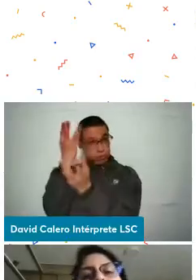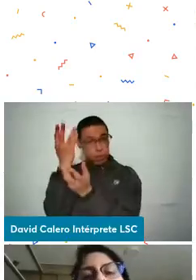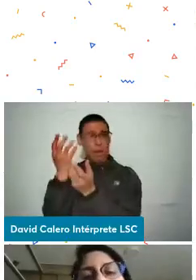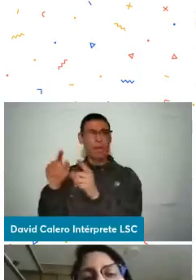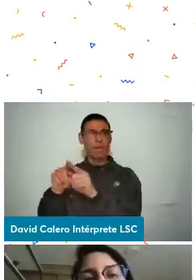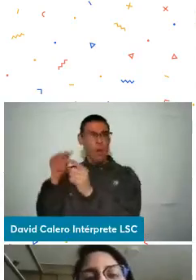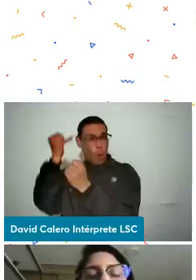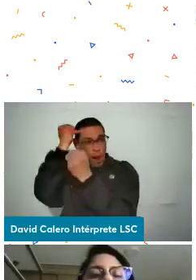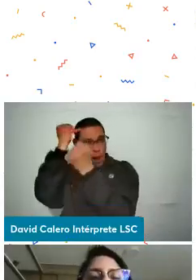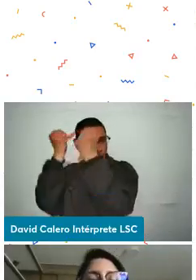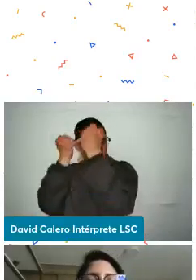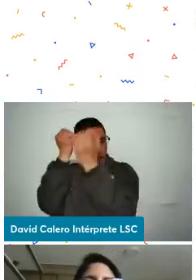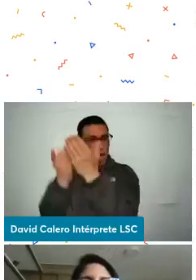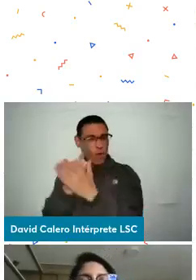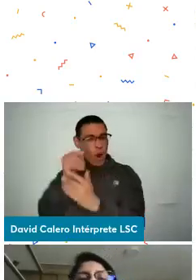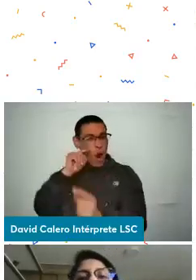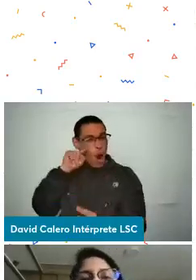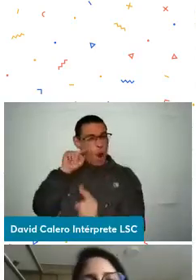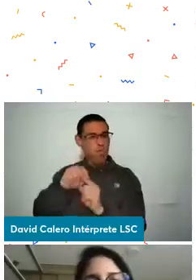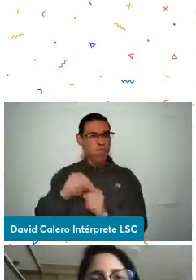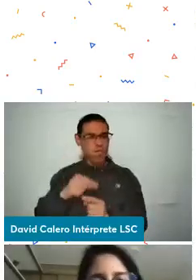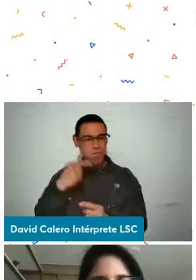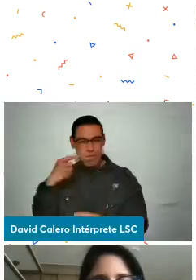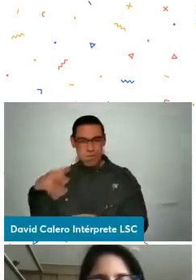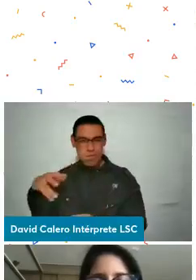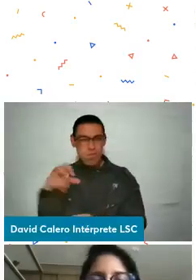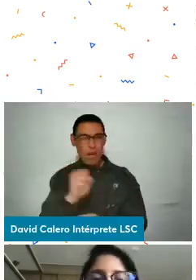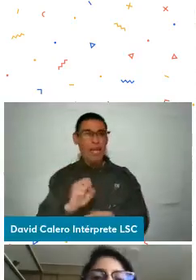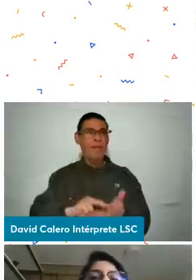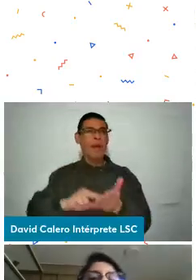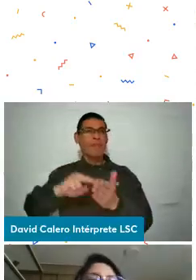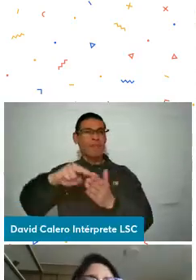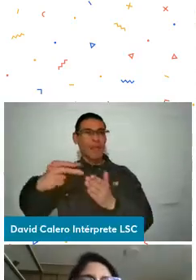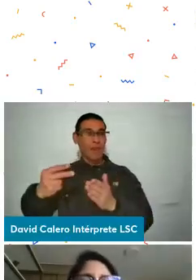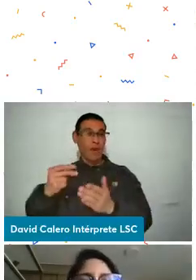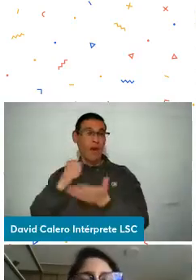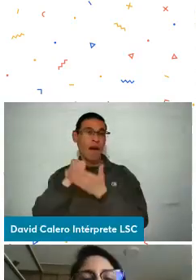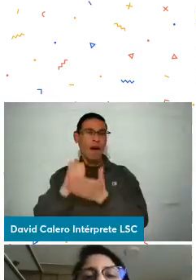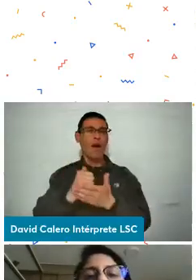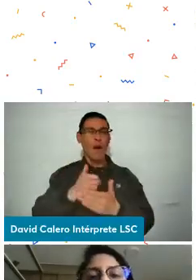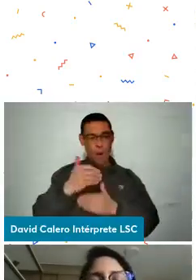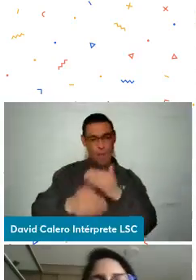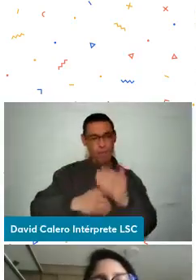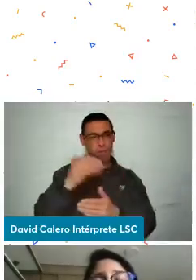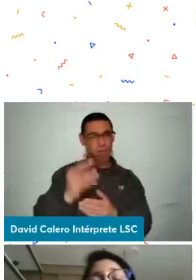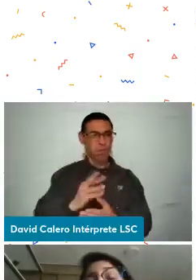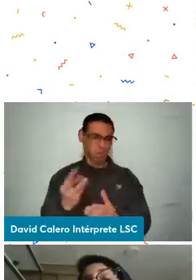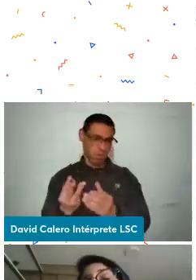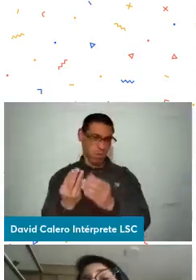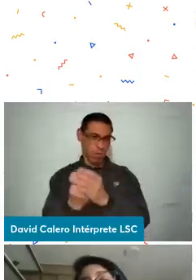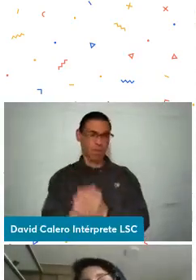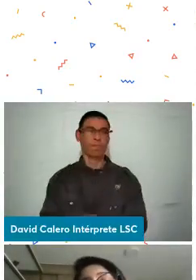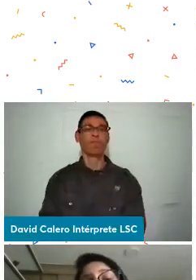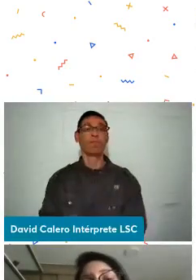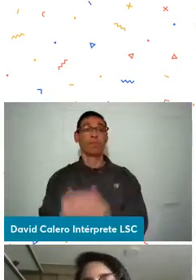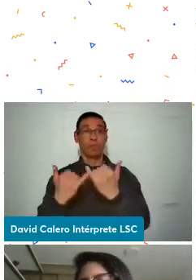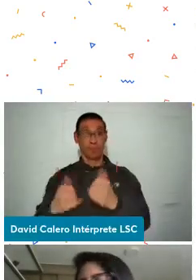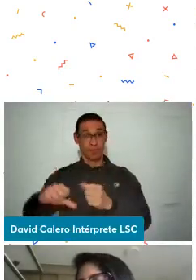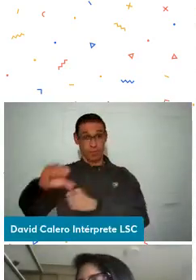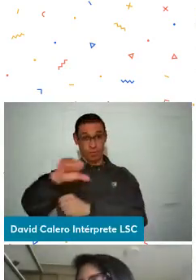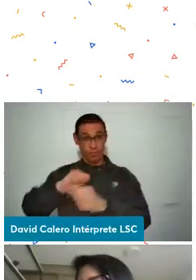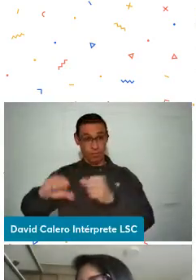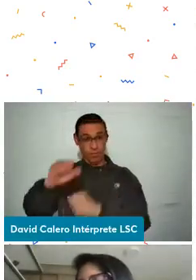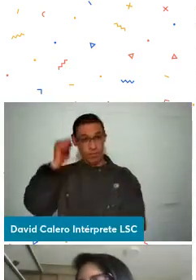que seguramente van a favorecer los procesos de inclusión. Vamos a continuar con la respuesta de la profe Lacey